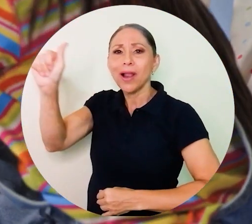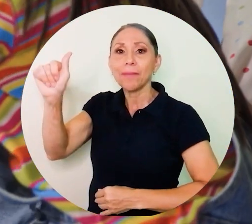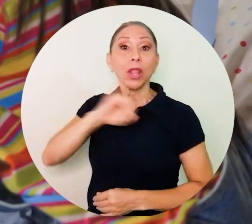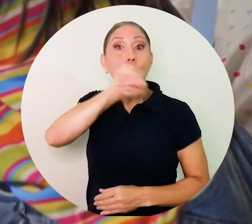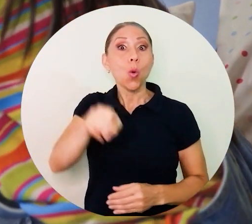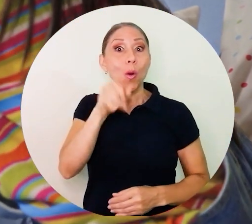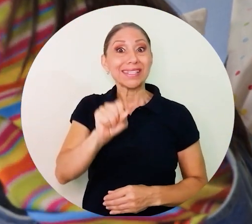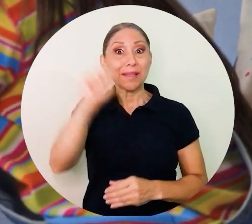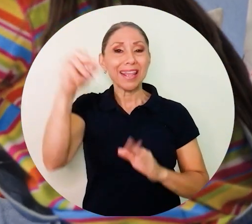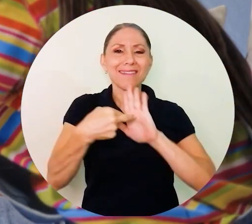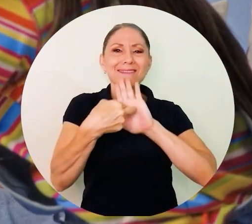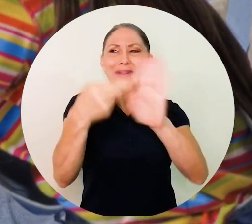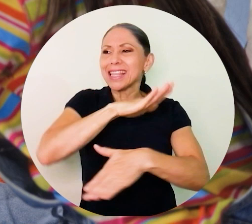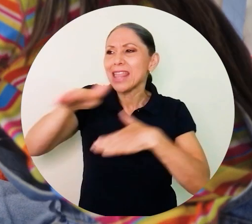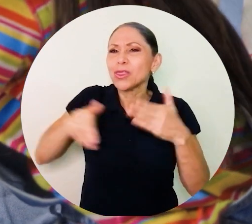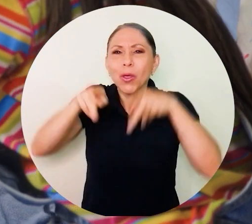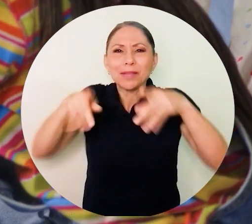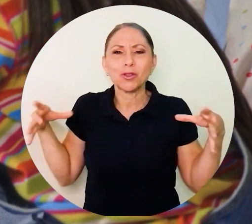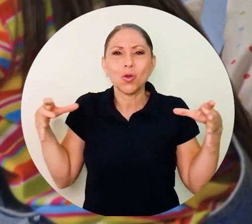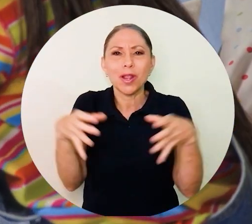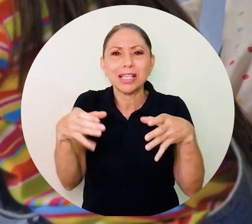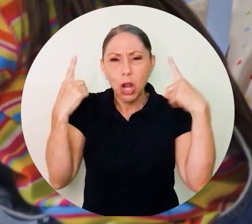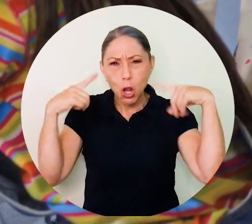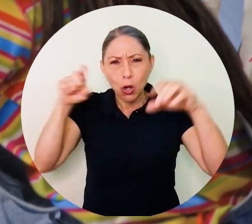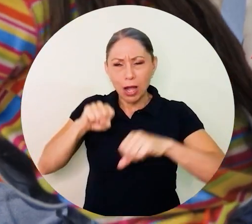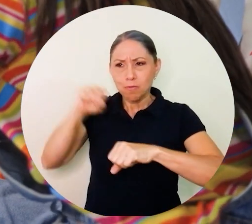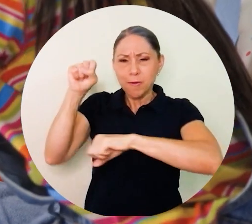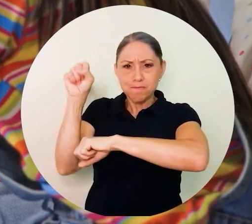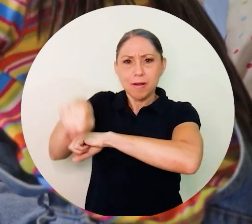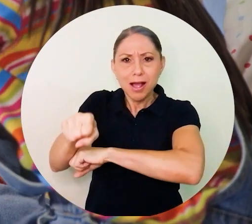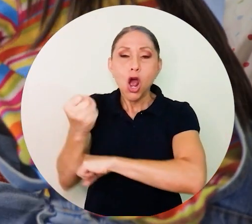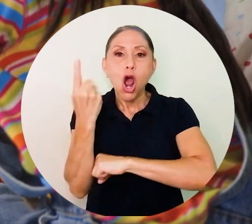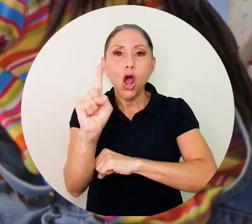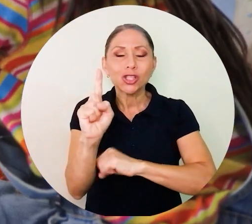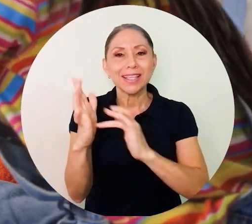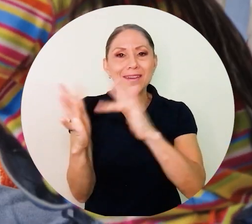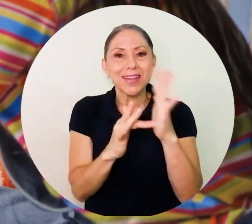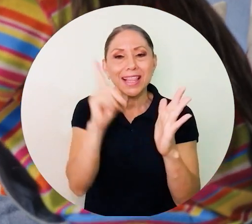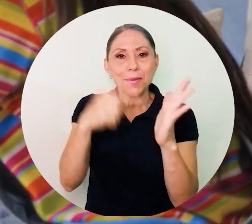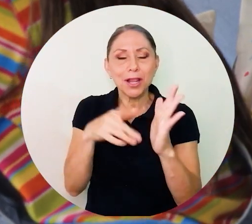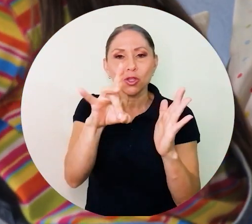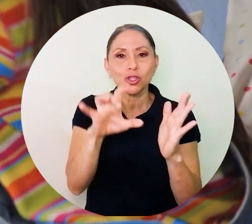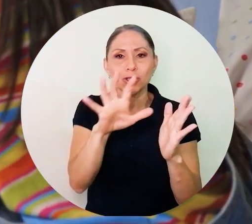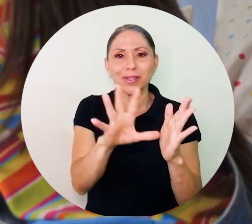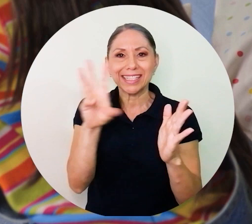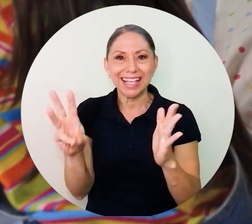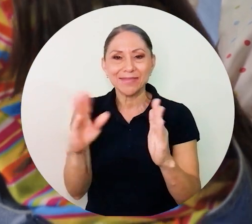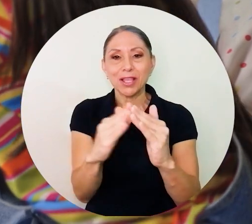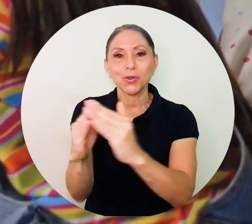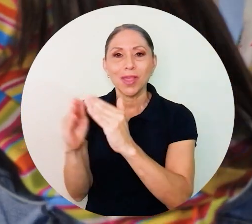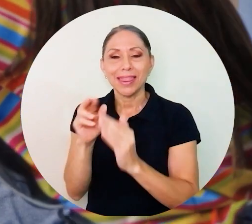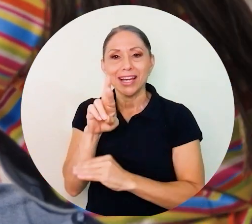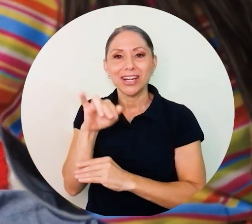las personas que unidas lograron que no nos invadieran el 11 de abril de 1856 en la ciudad de Rivas, en Nicaragua.